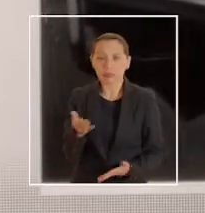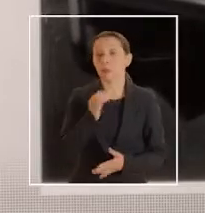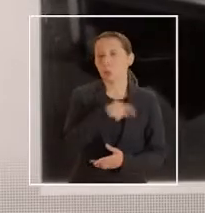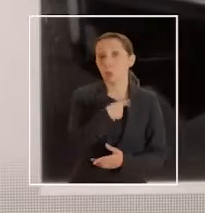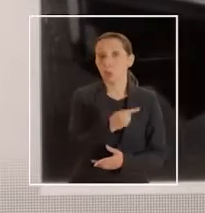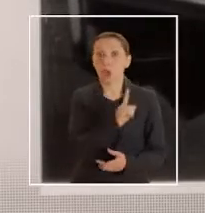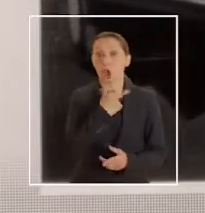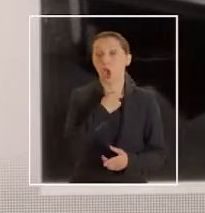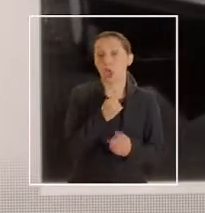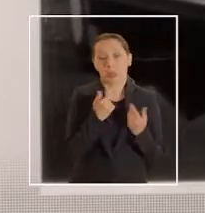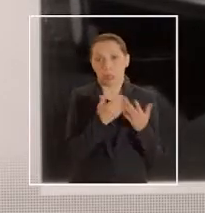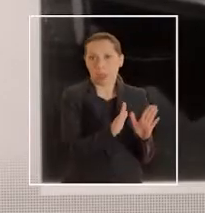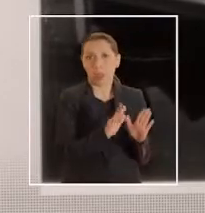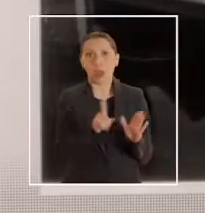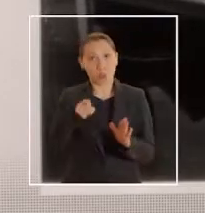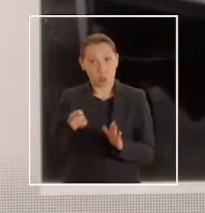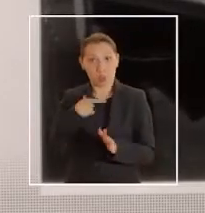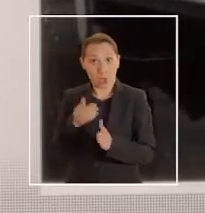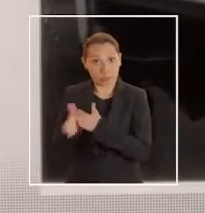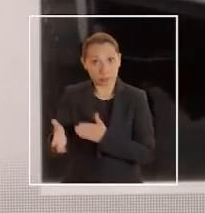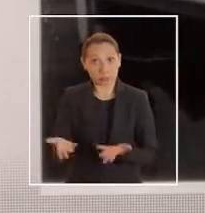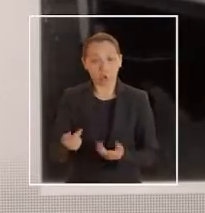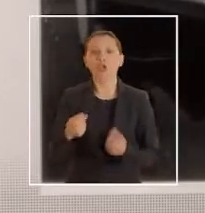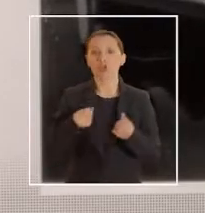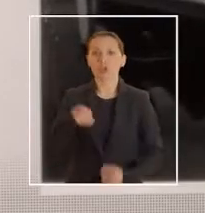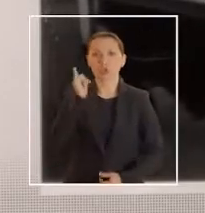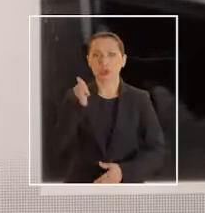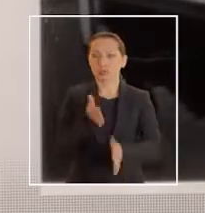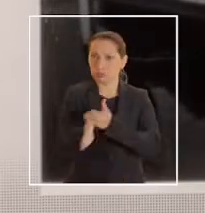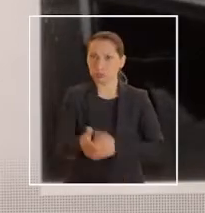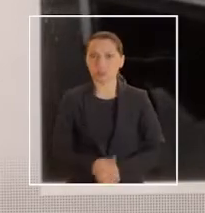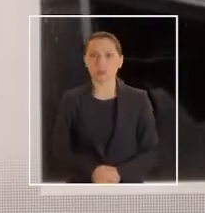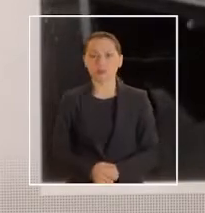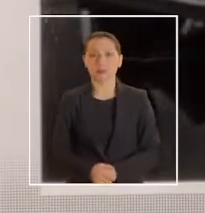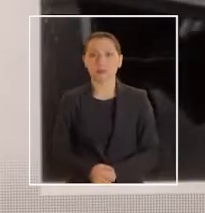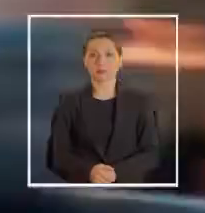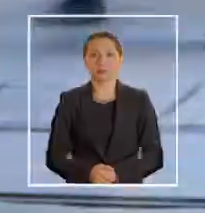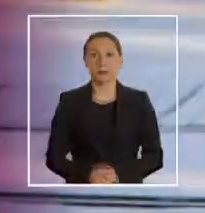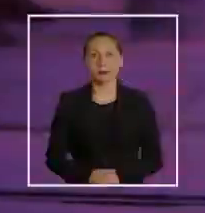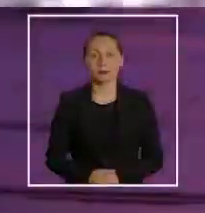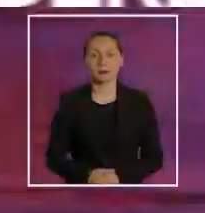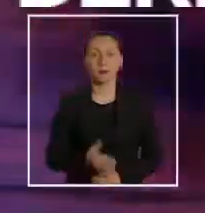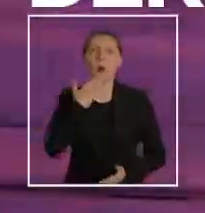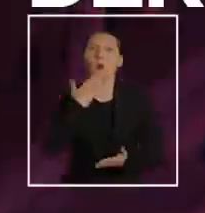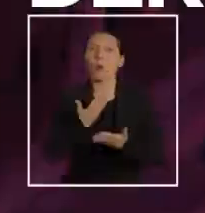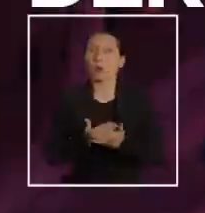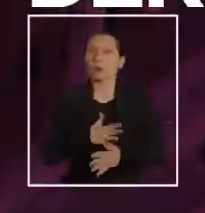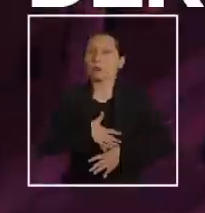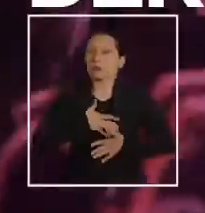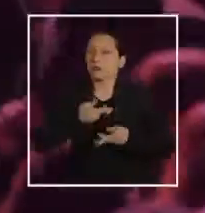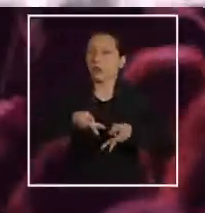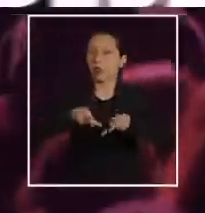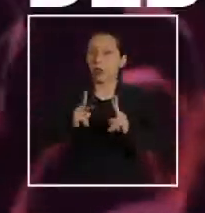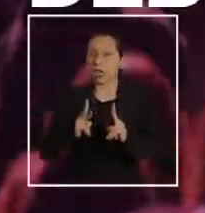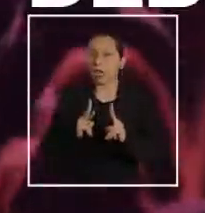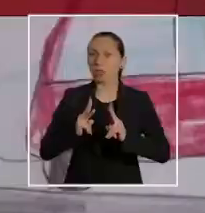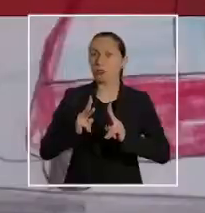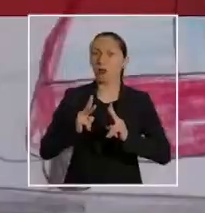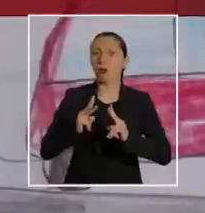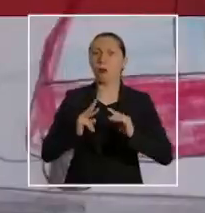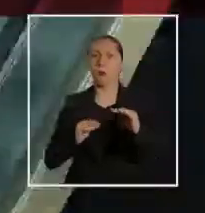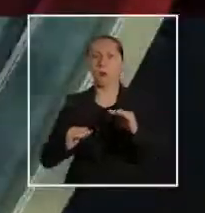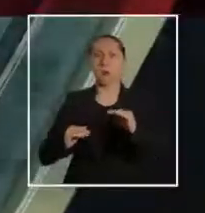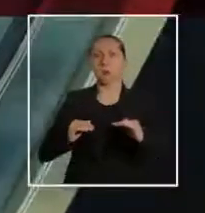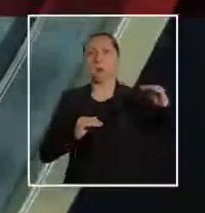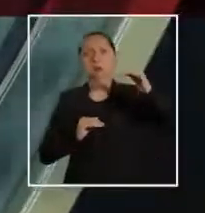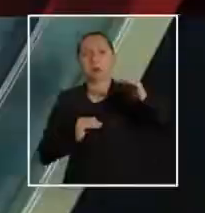Gaya. Oye, si ella no quiere cosas de ella ya, ¿acaso tú te atreví? Yo, si me atrevo. Cuando se siente que los derechos son más grandes